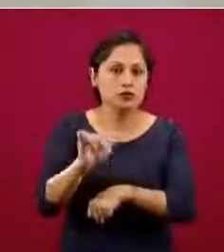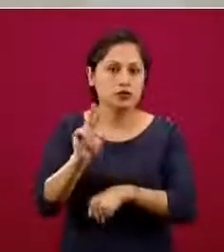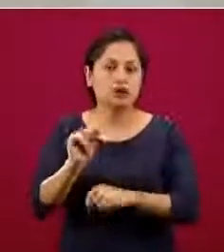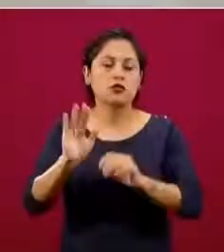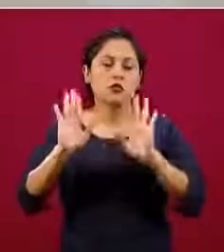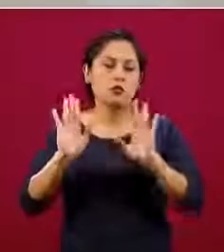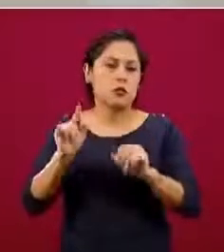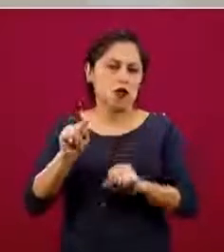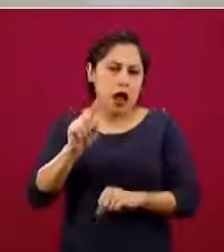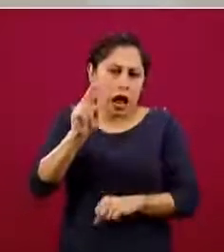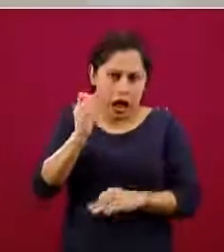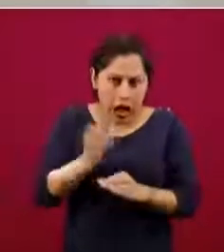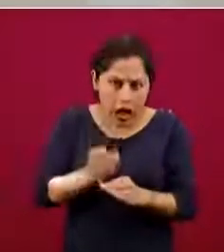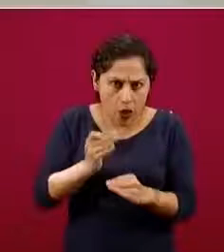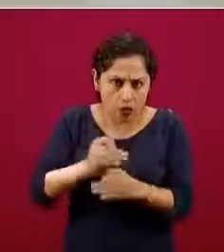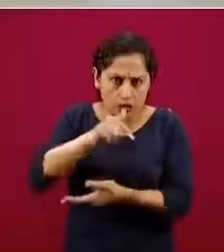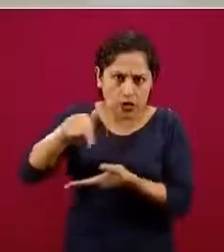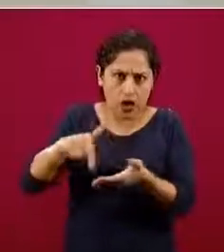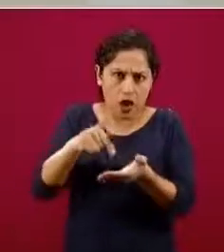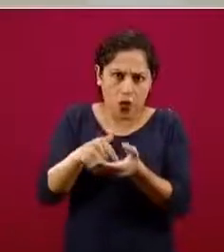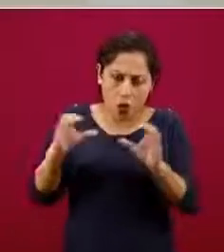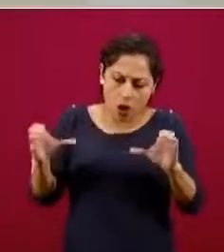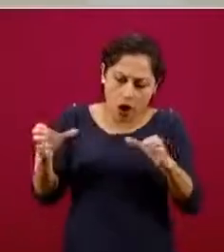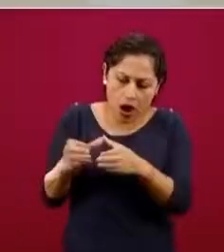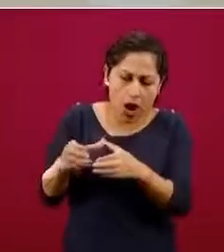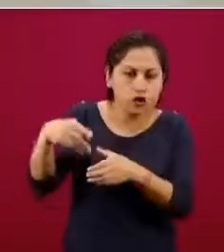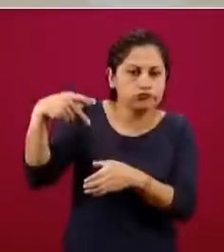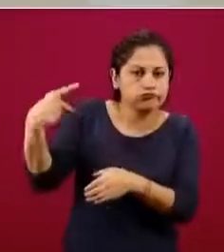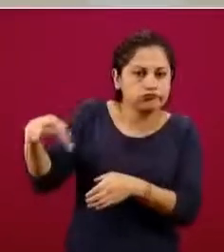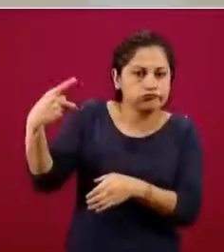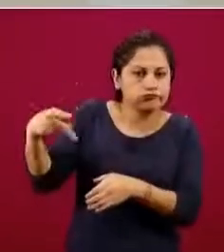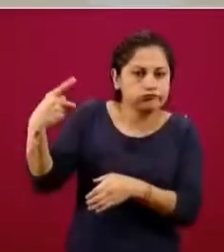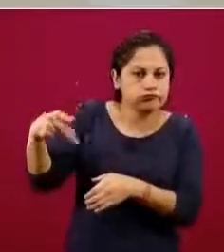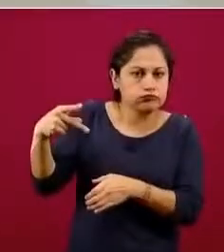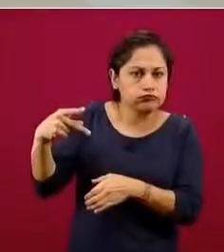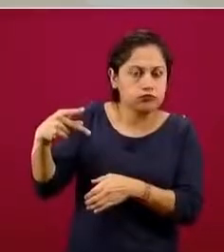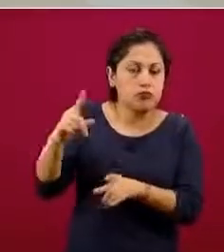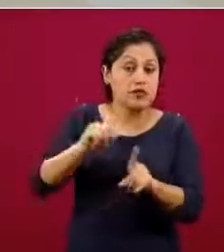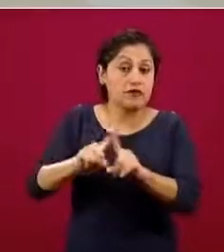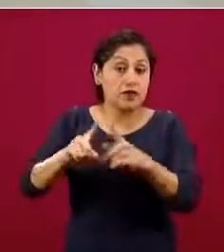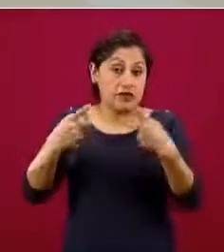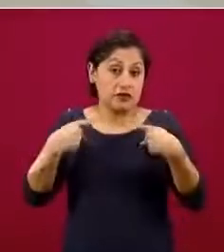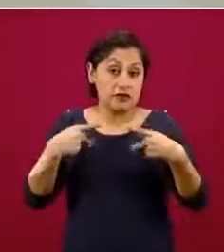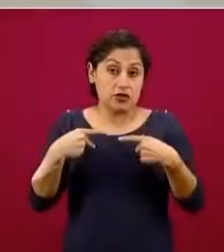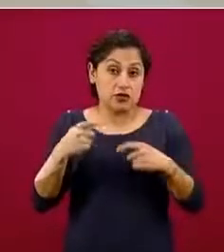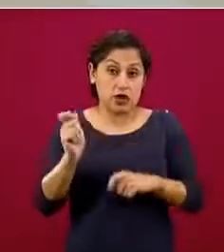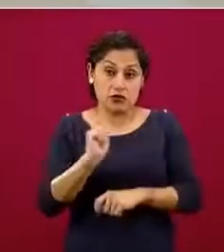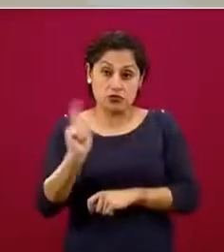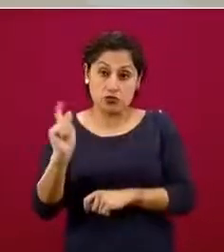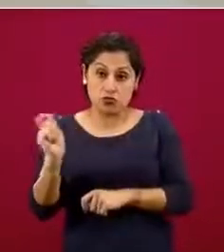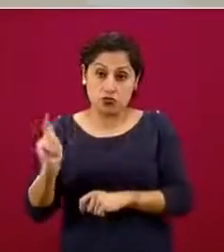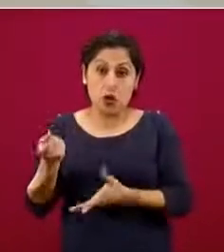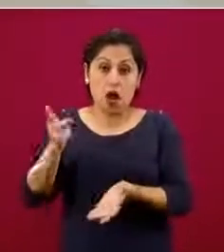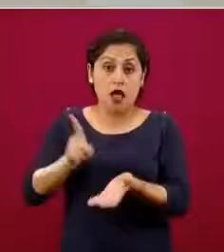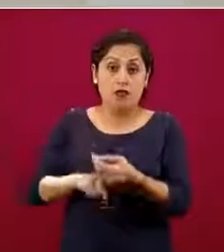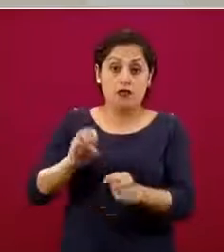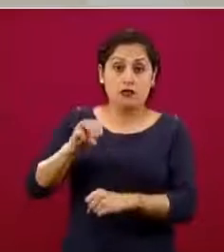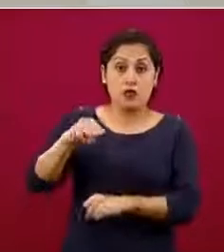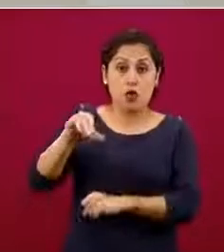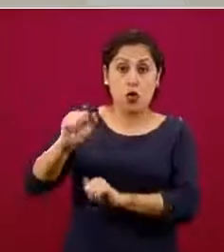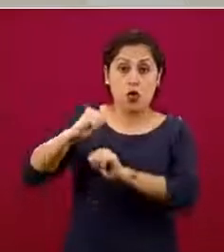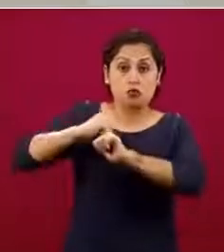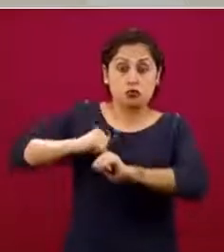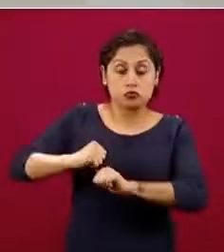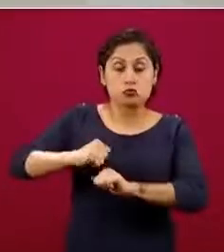trabajo muy local que en su momento deberán de realizar los expertos y sobre todo las regiones que operan la Organización Mundial de la Salud, y nosotros